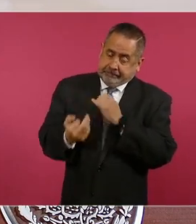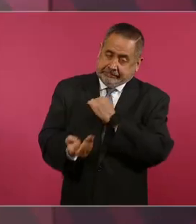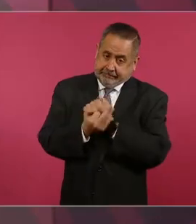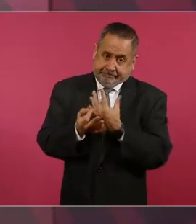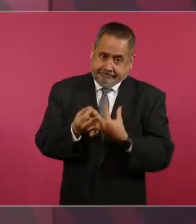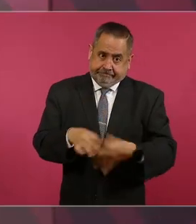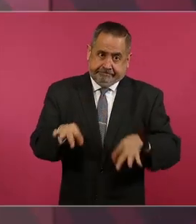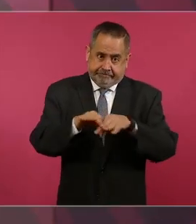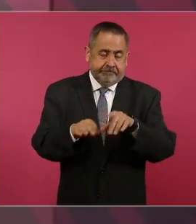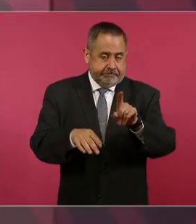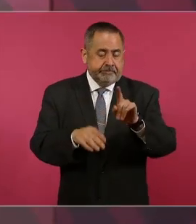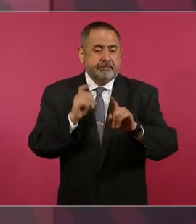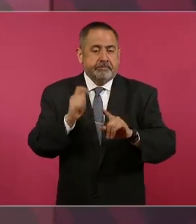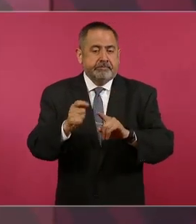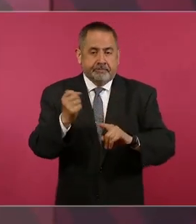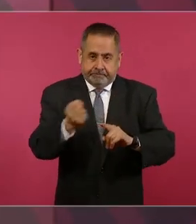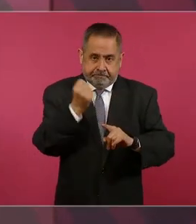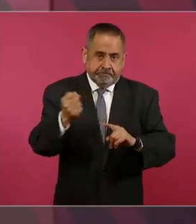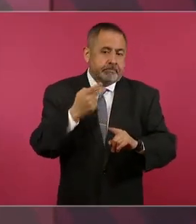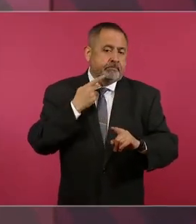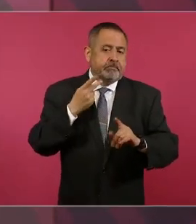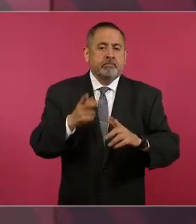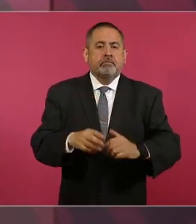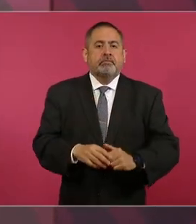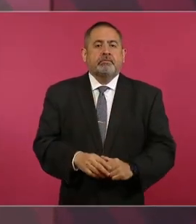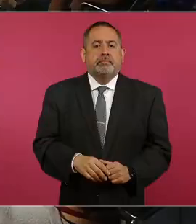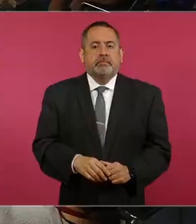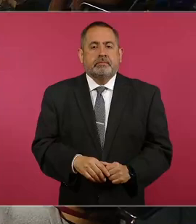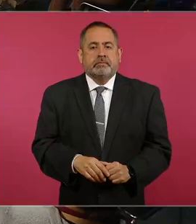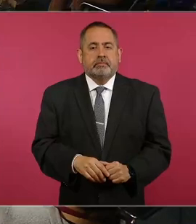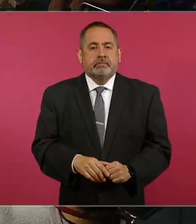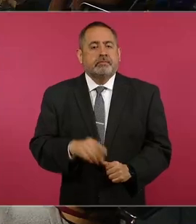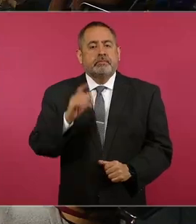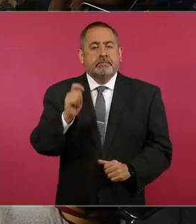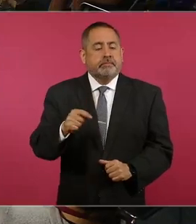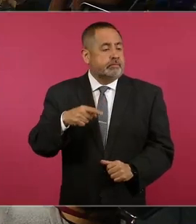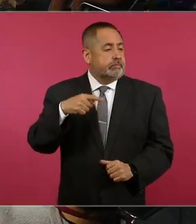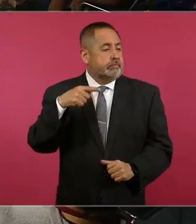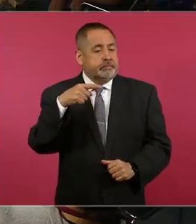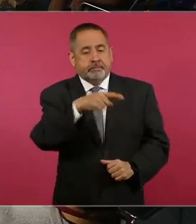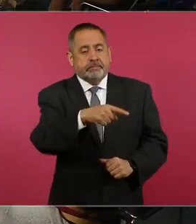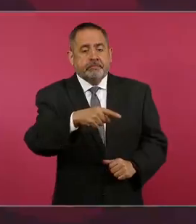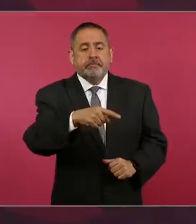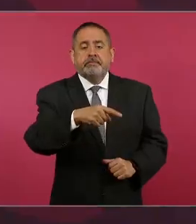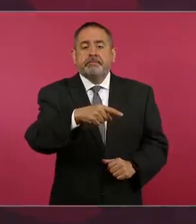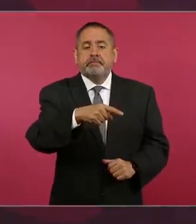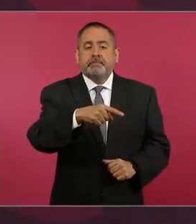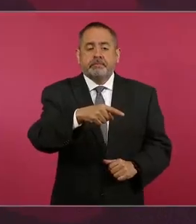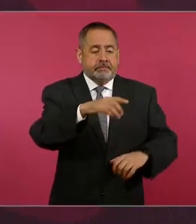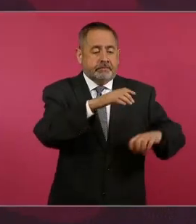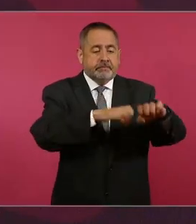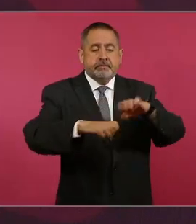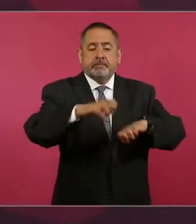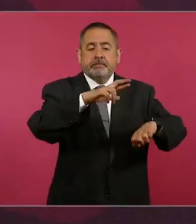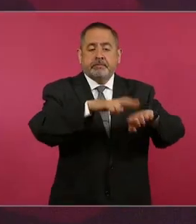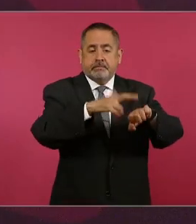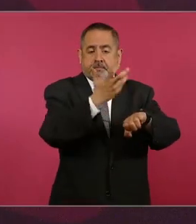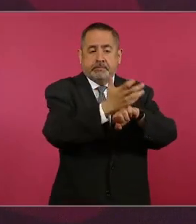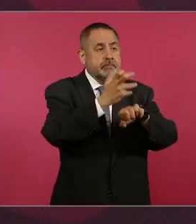importante la suerte de que el embajador de Estados Unidos